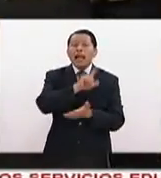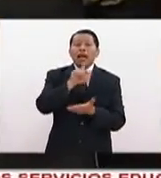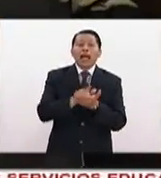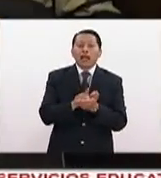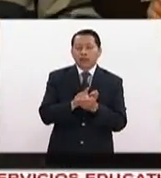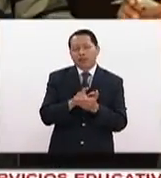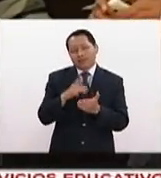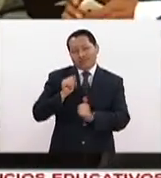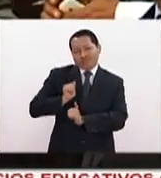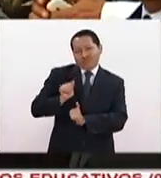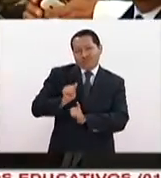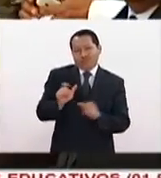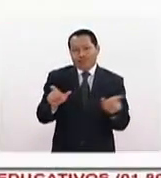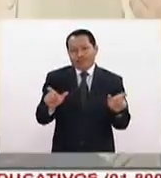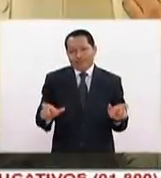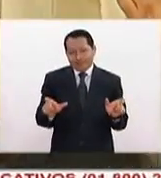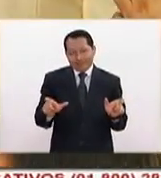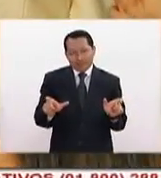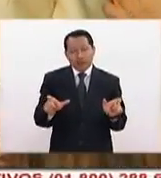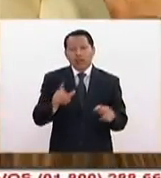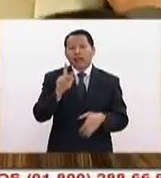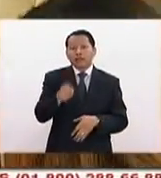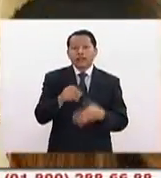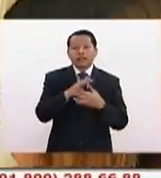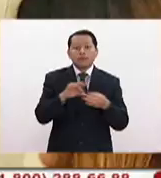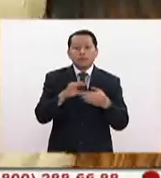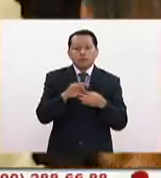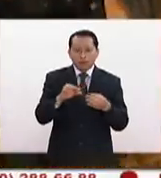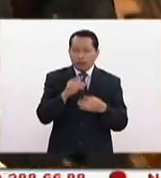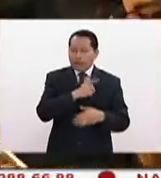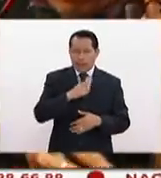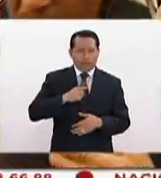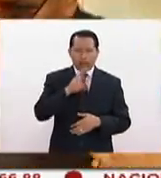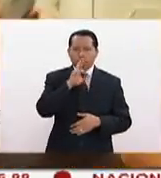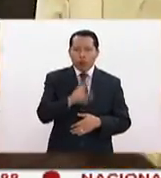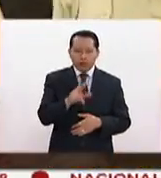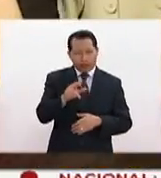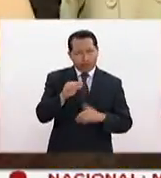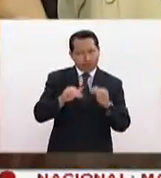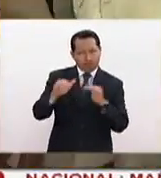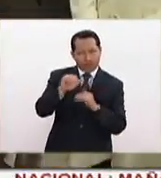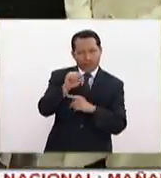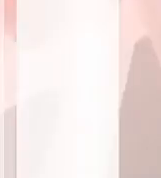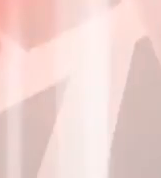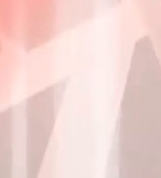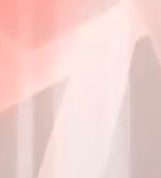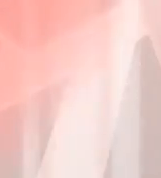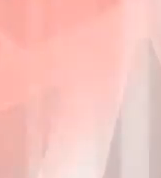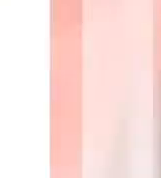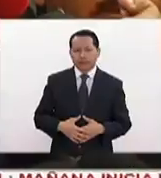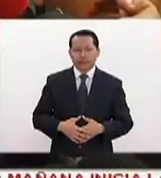Seguridad Interior. Los legisladores dijeron que esperan una pronta respuesta por parte del máximo tribunal.